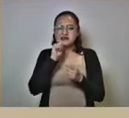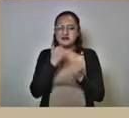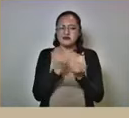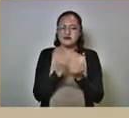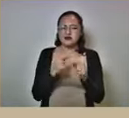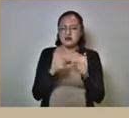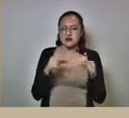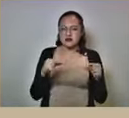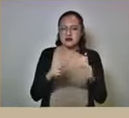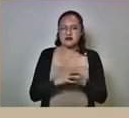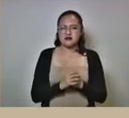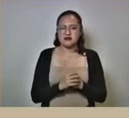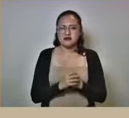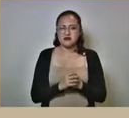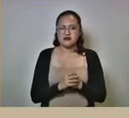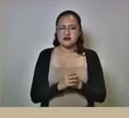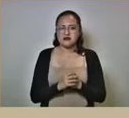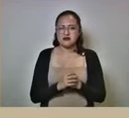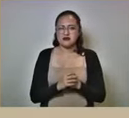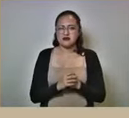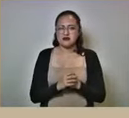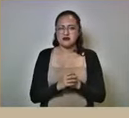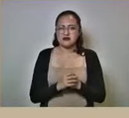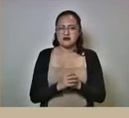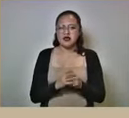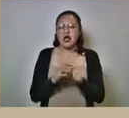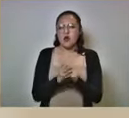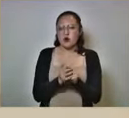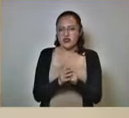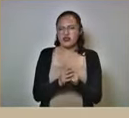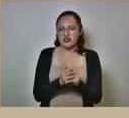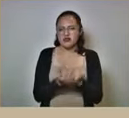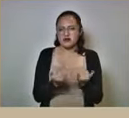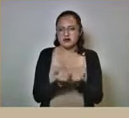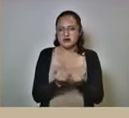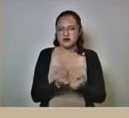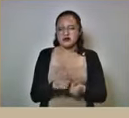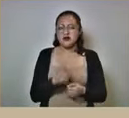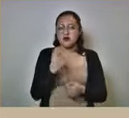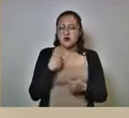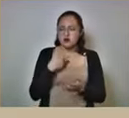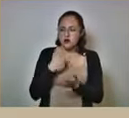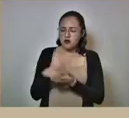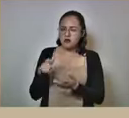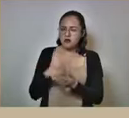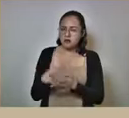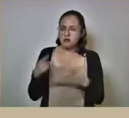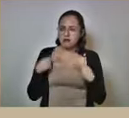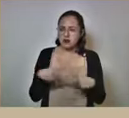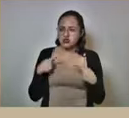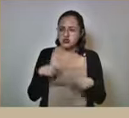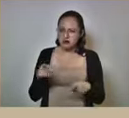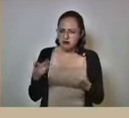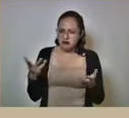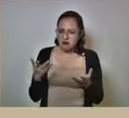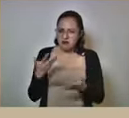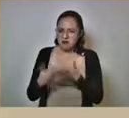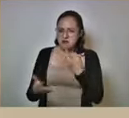cacahuate. La mayoría de cosas se compraron a productores, productores poblanos.